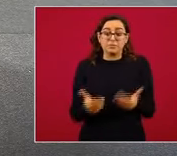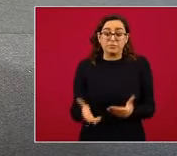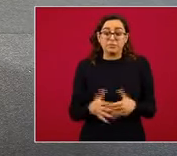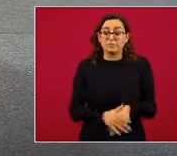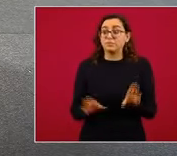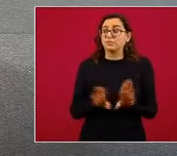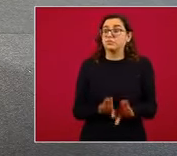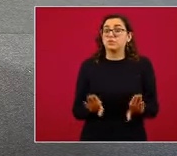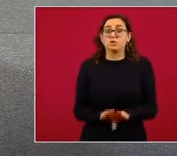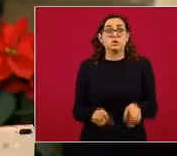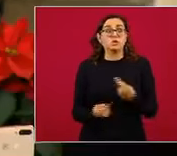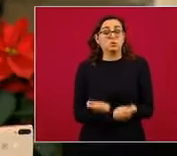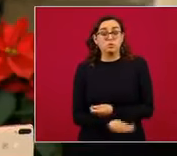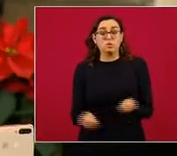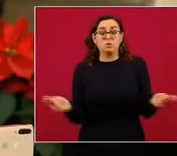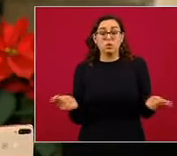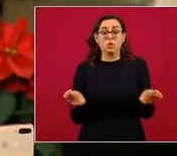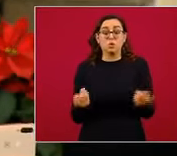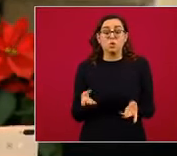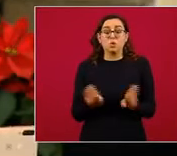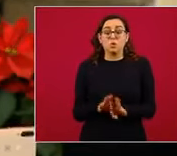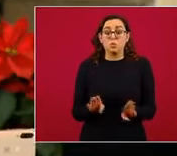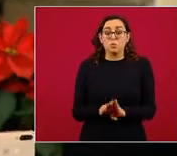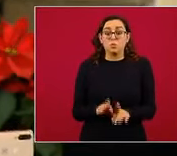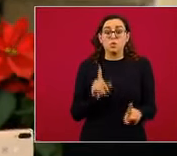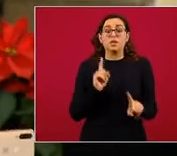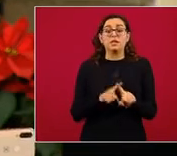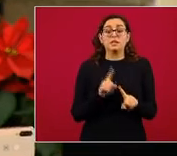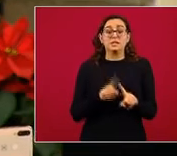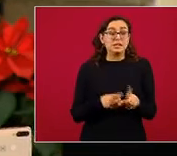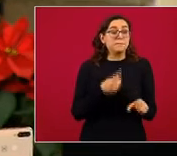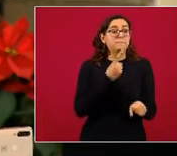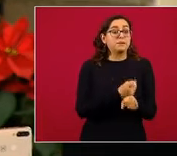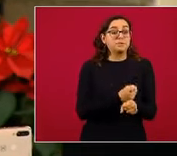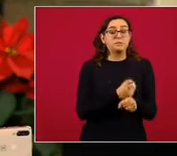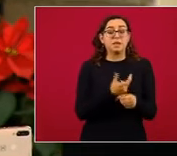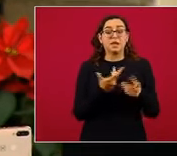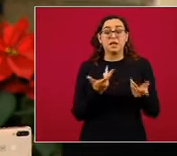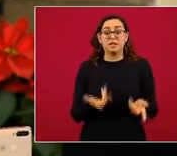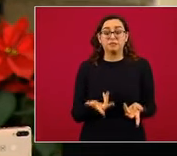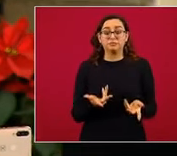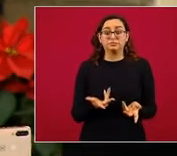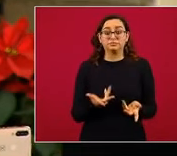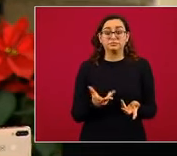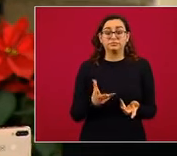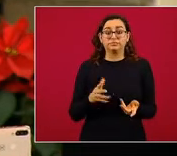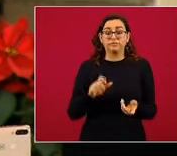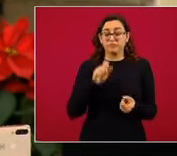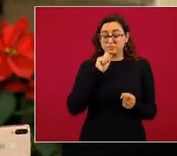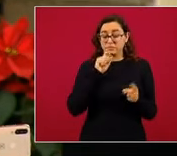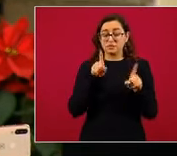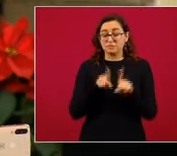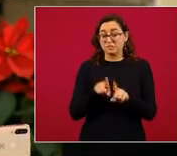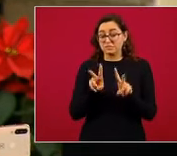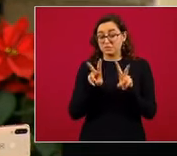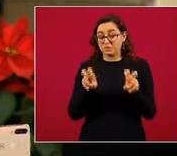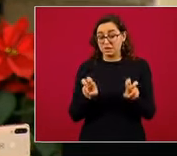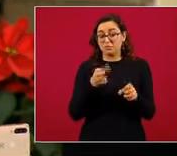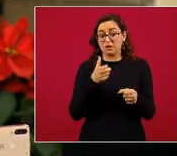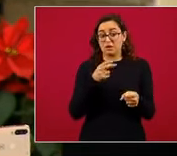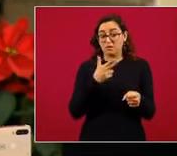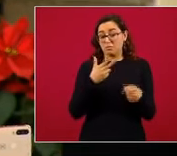como se van a distribuir, de qué manera, sobre quiénes son los primeros. Los primeros estaban comentando, como dijo el presidente, también es cuestión de salud, los profesionales